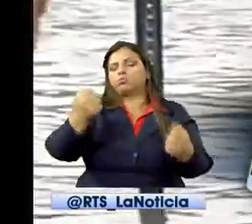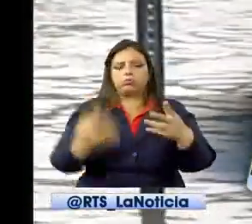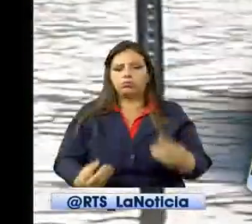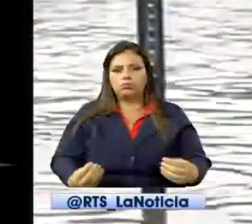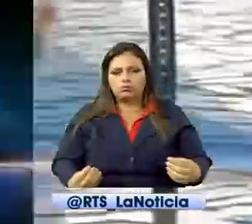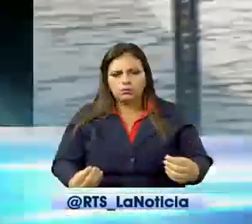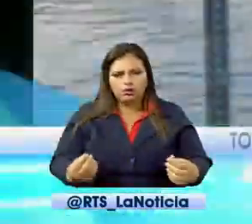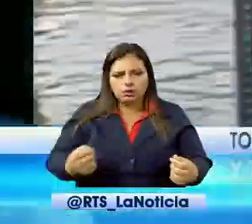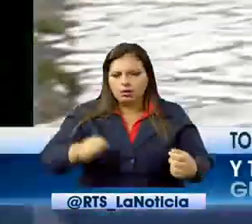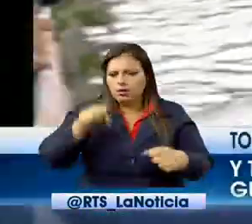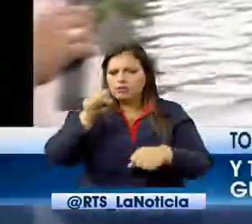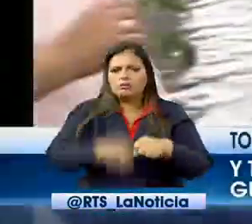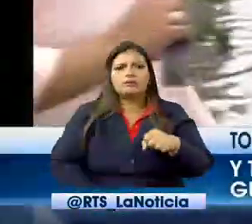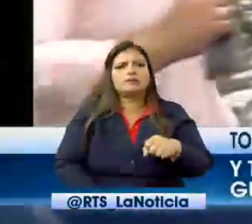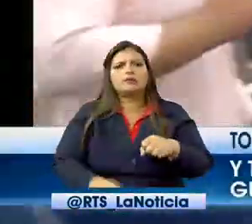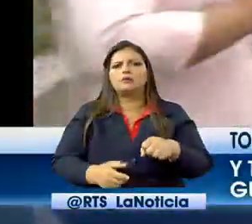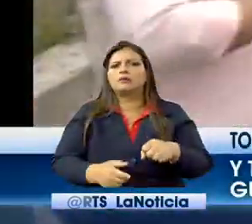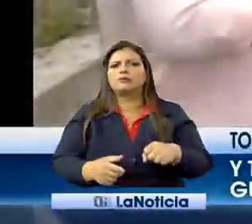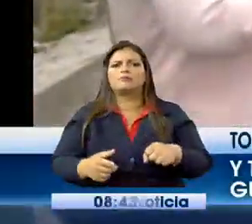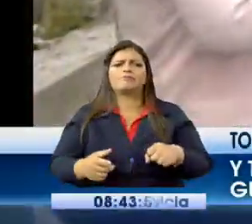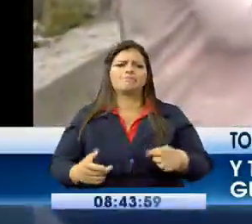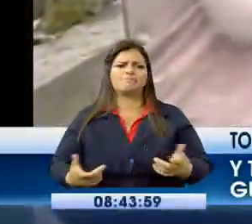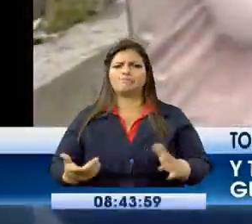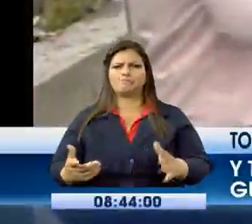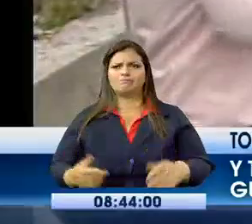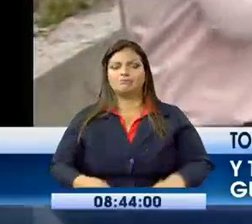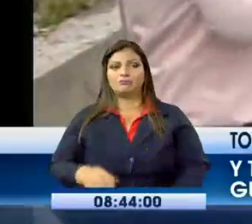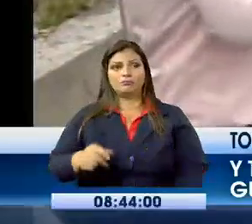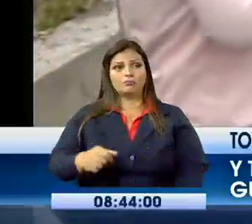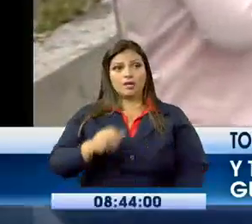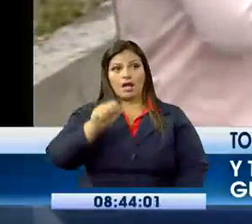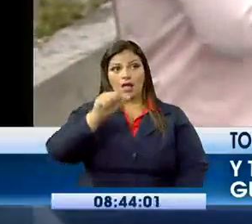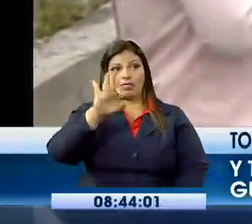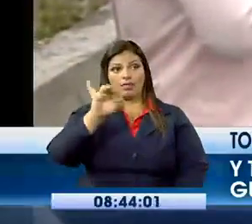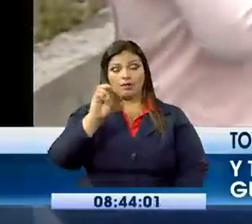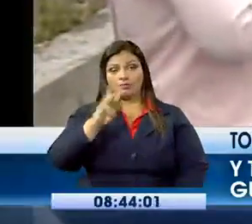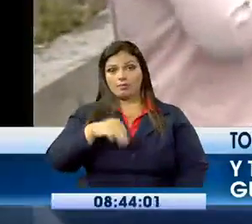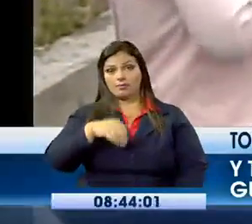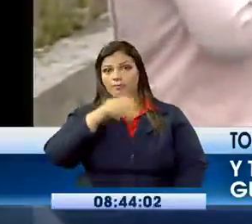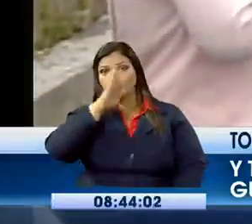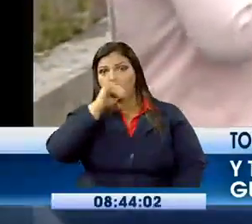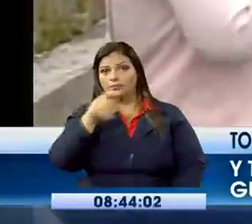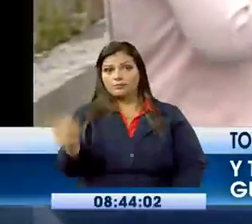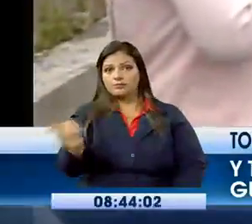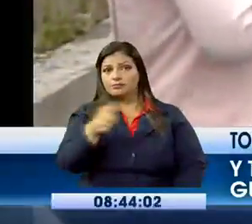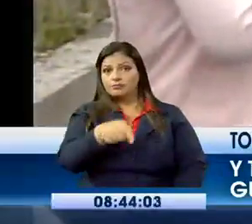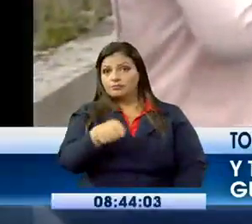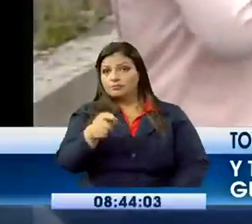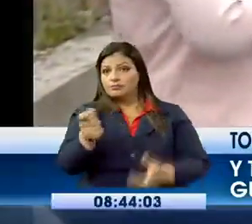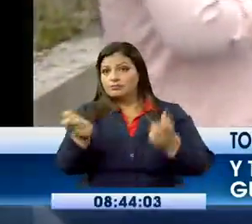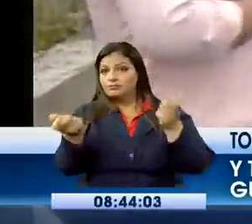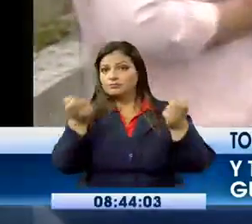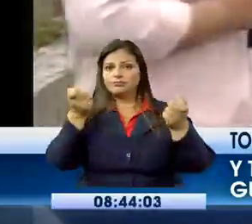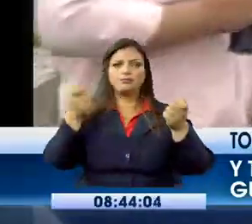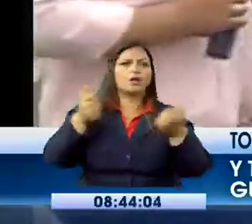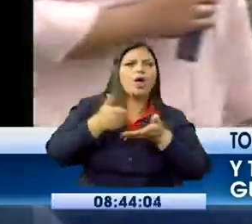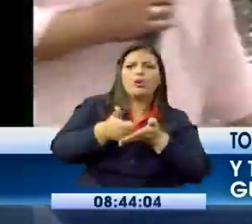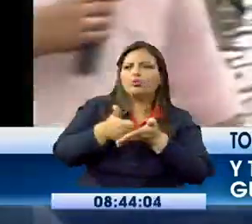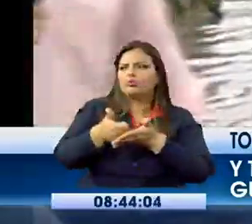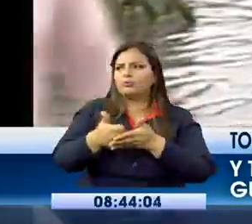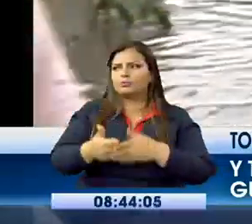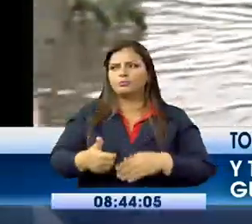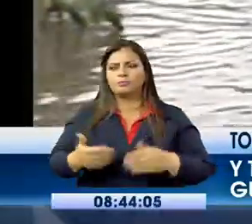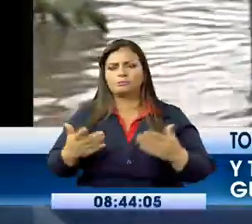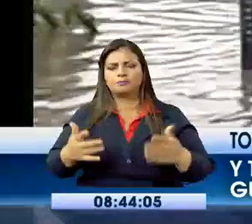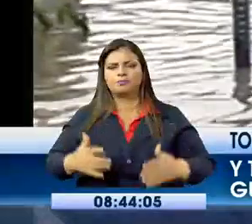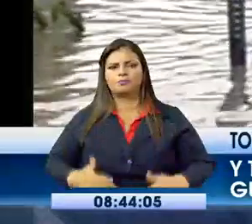no hay todavía personal de la ATM para que, por ejemplo, ayude si acaso existiría algún tipo de esa